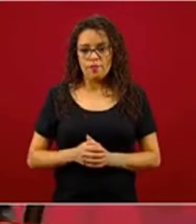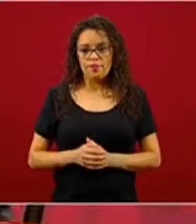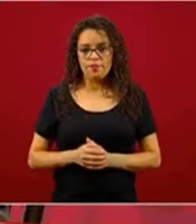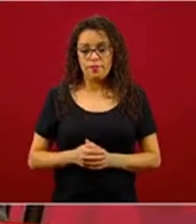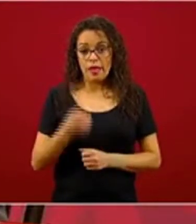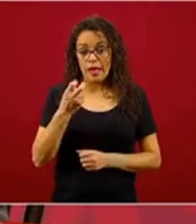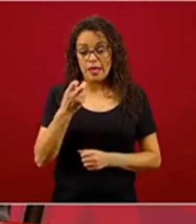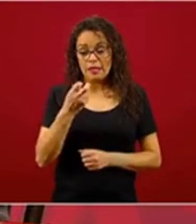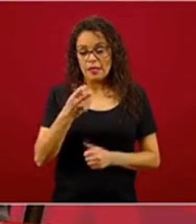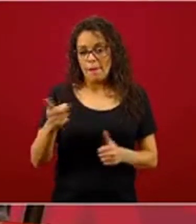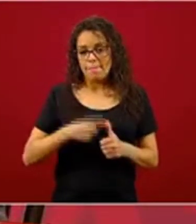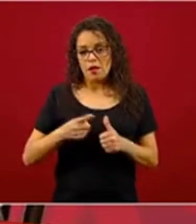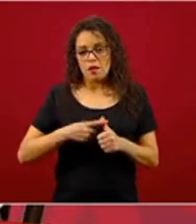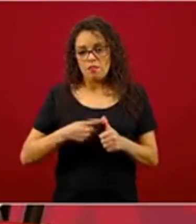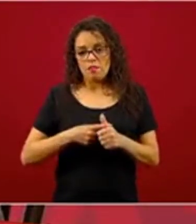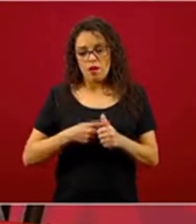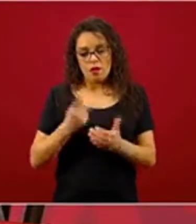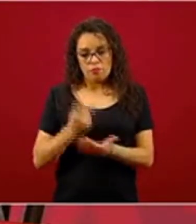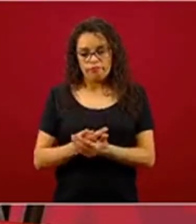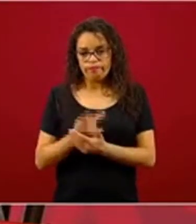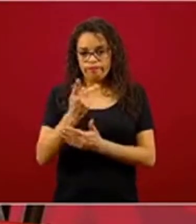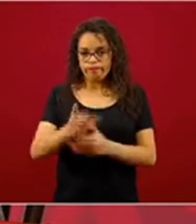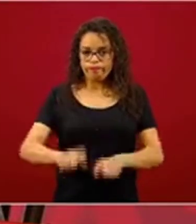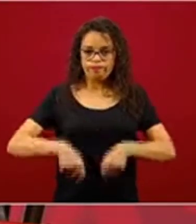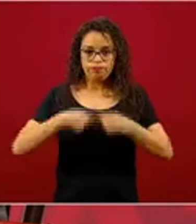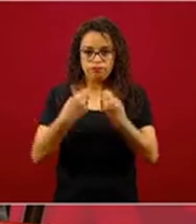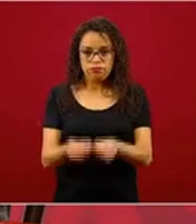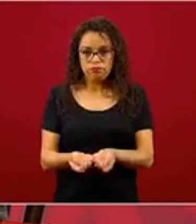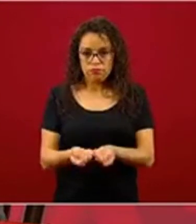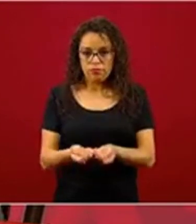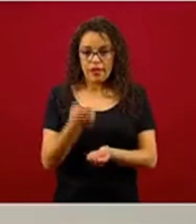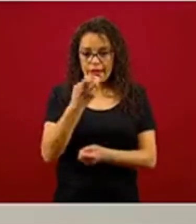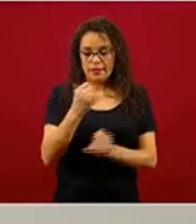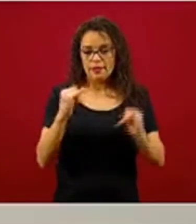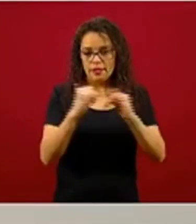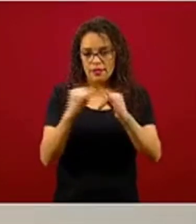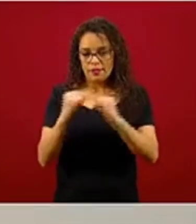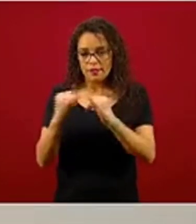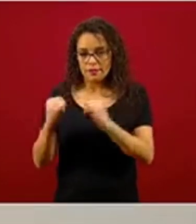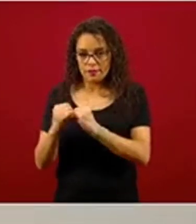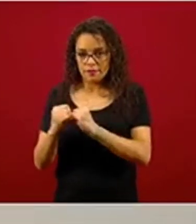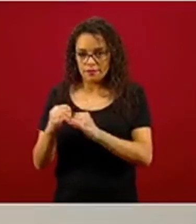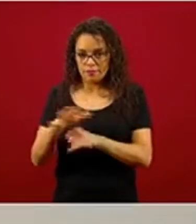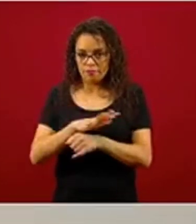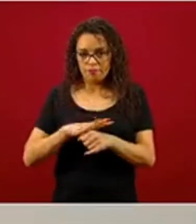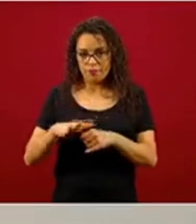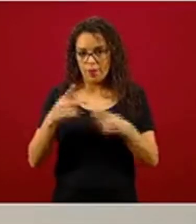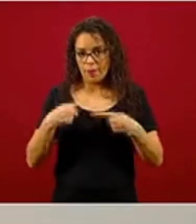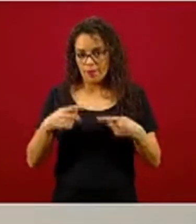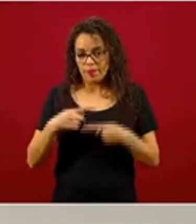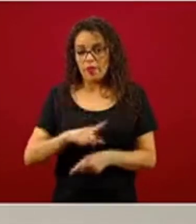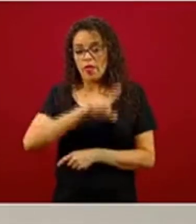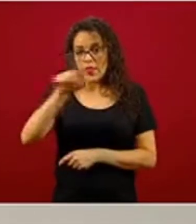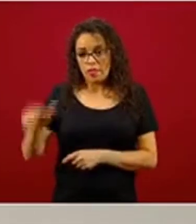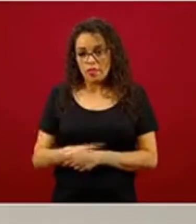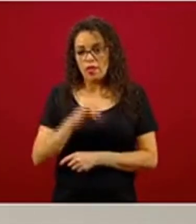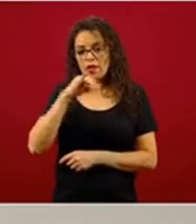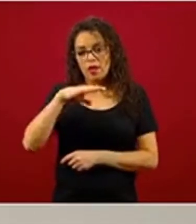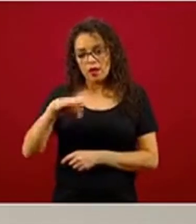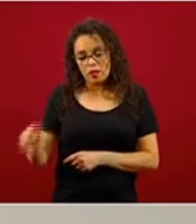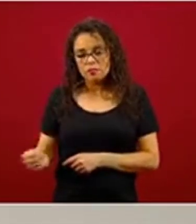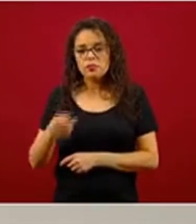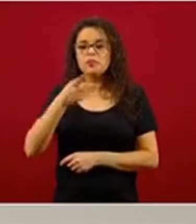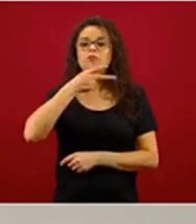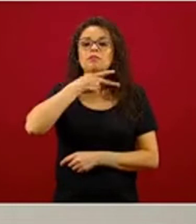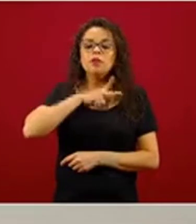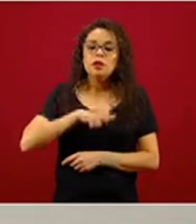la primera entrega de las condecoraciones para el personal de estas instituciones, y después la Seguridad Social, Pemex,